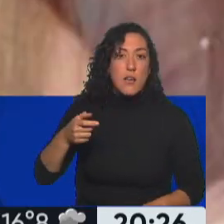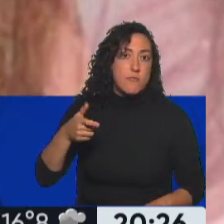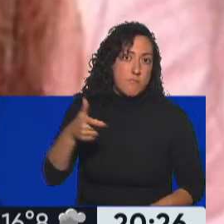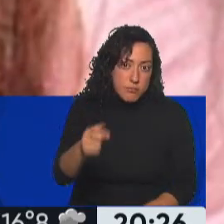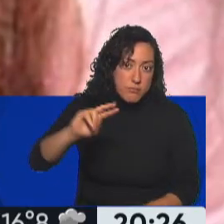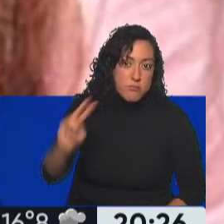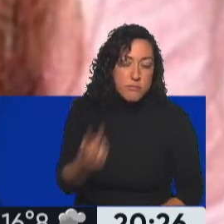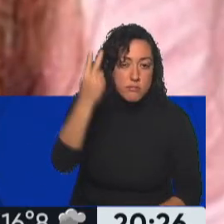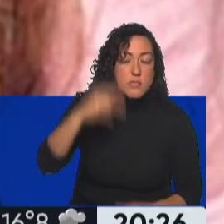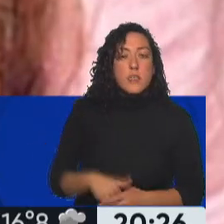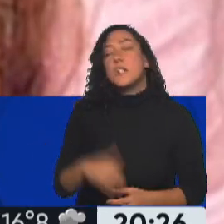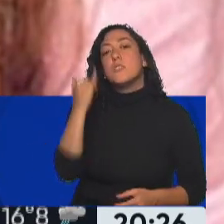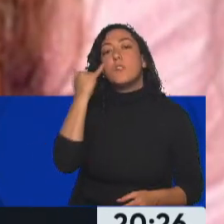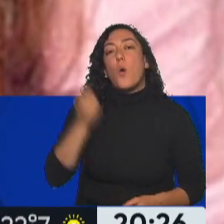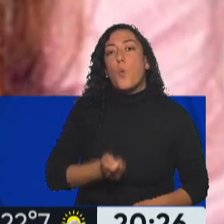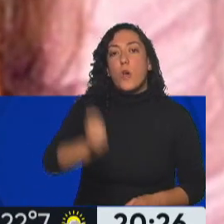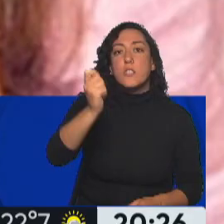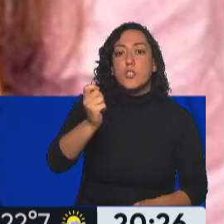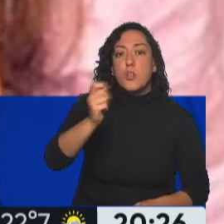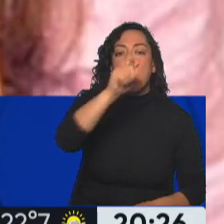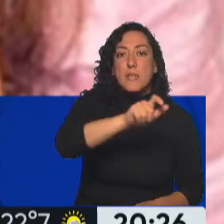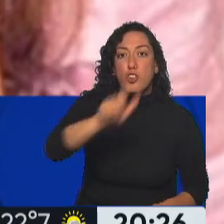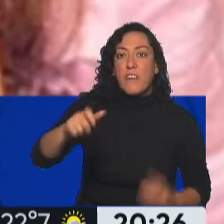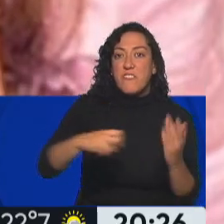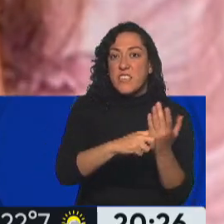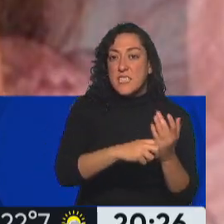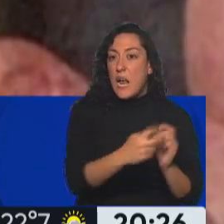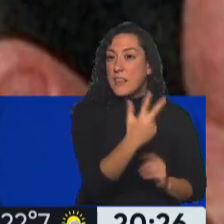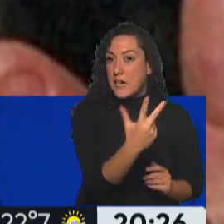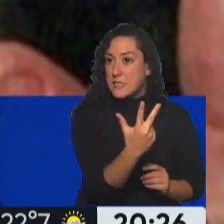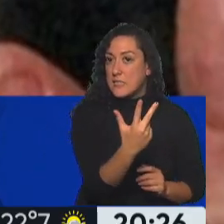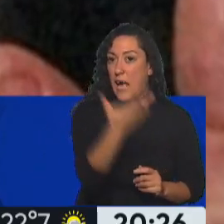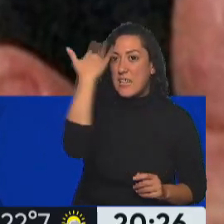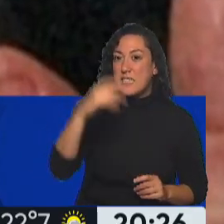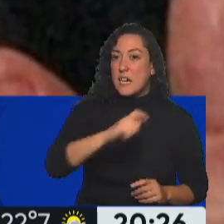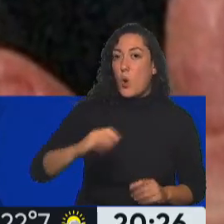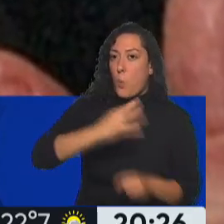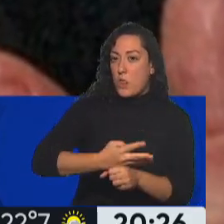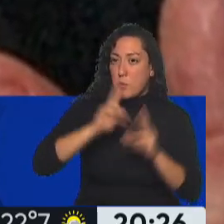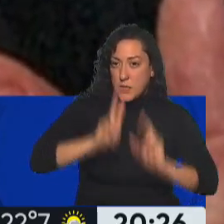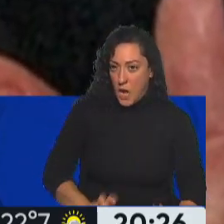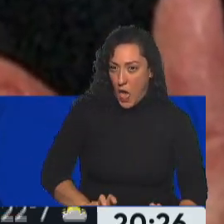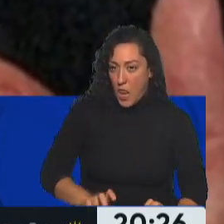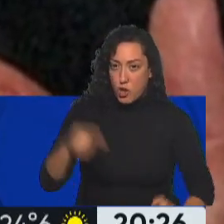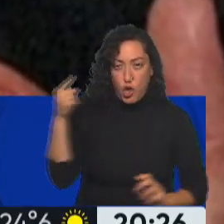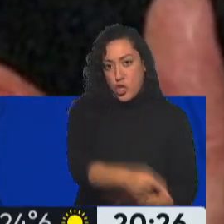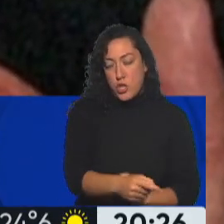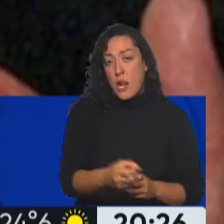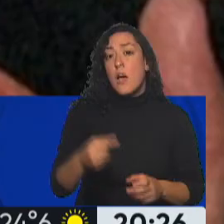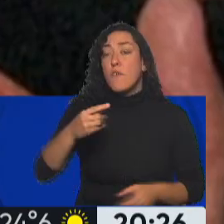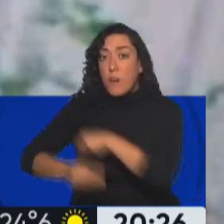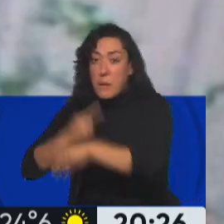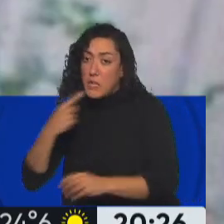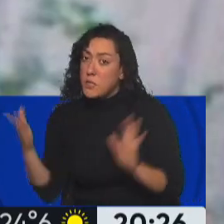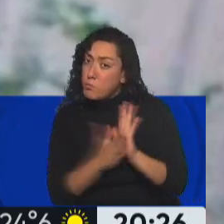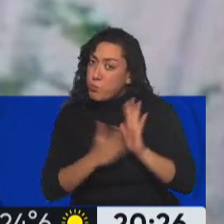el jury de enjuiciamiento contra los 3 primeros fiscales que investigaron el asesinato en Río Cuarto. La familia reclama que hubo pruebas